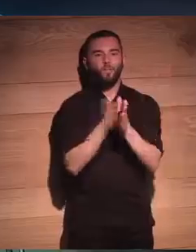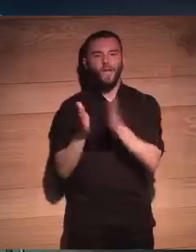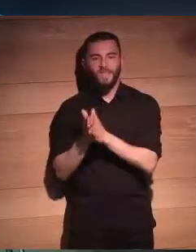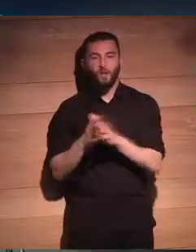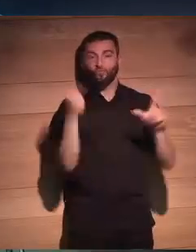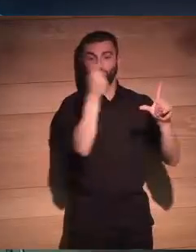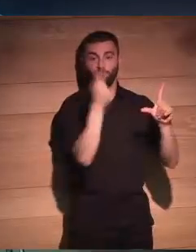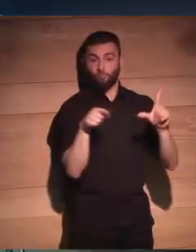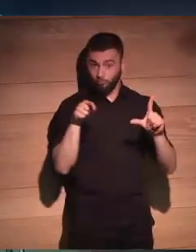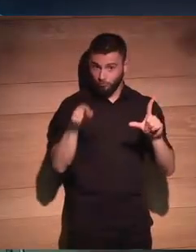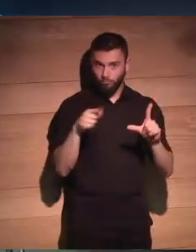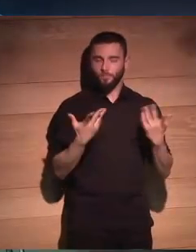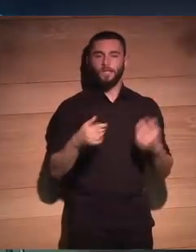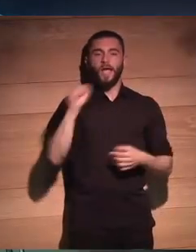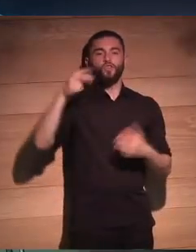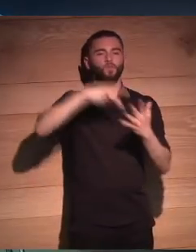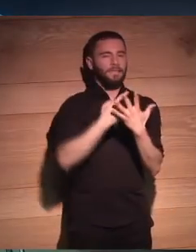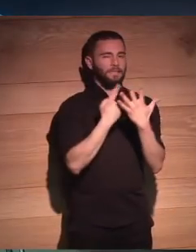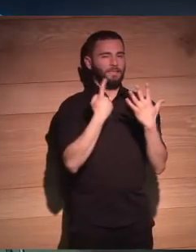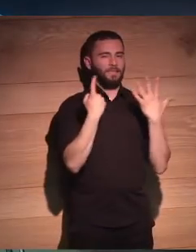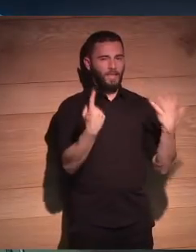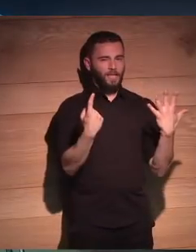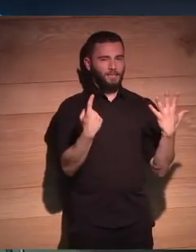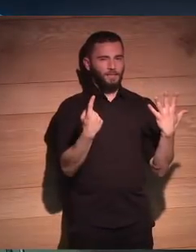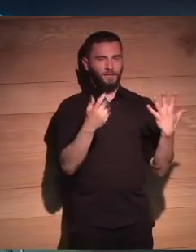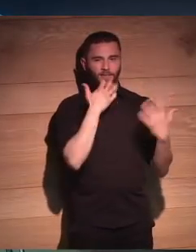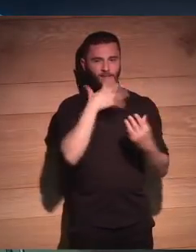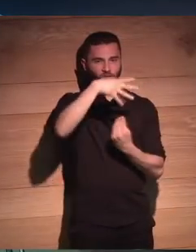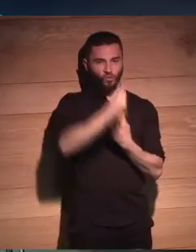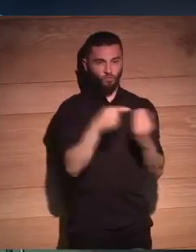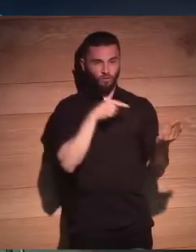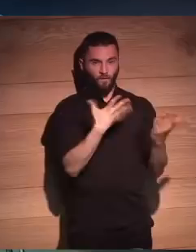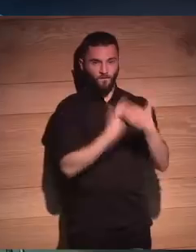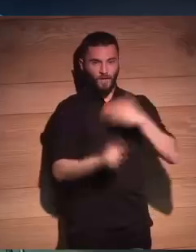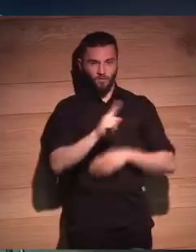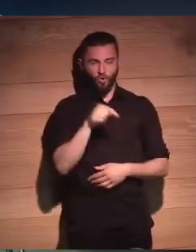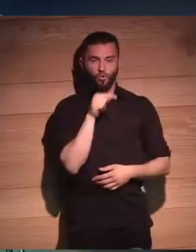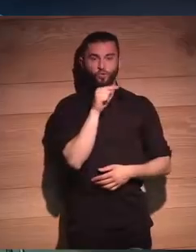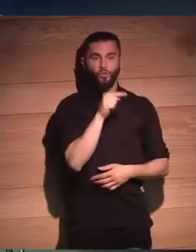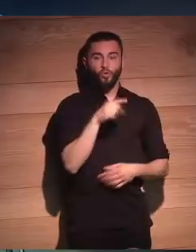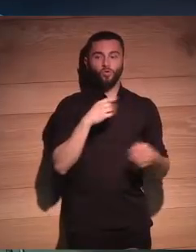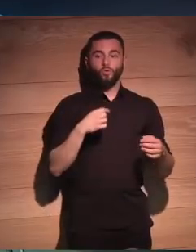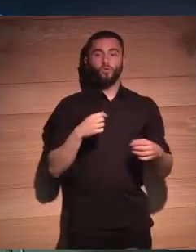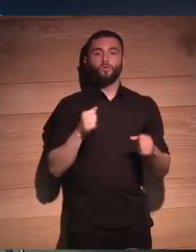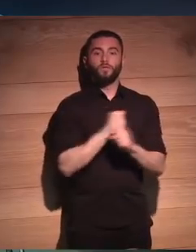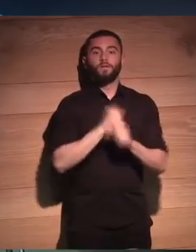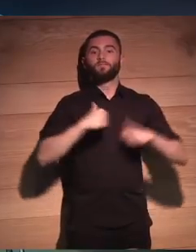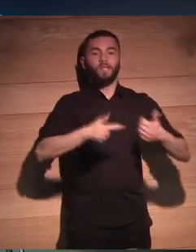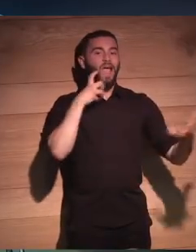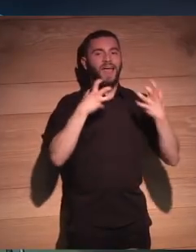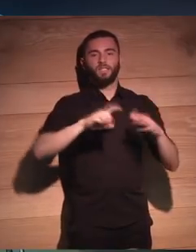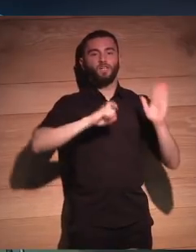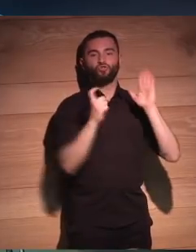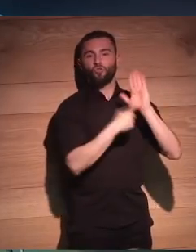Sí. Y en 2006, si no se equivoca mi documentación, empiezas a trabajar como artista ya completo